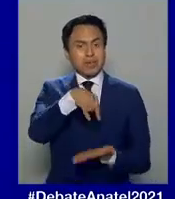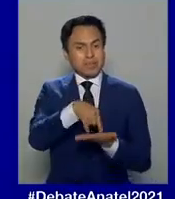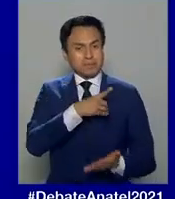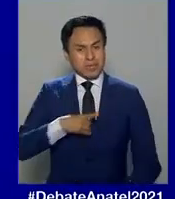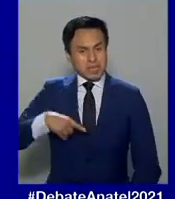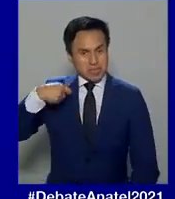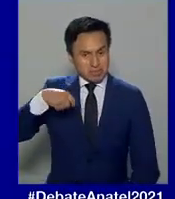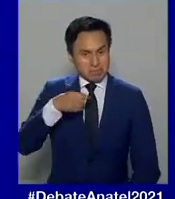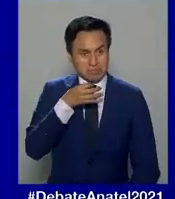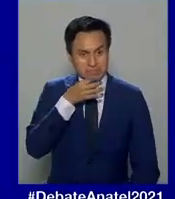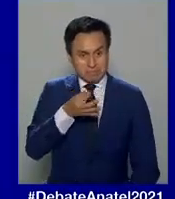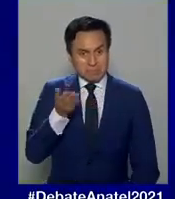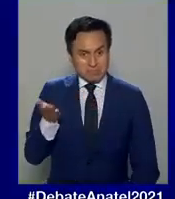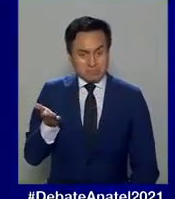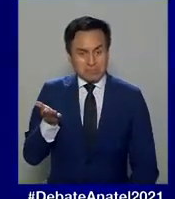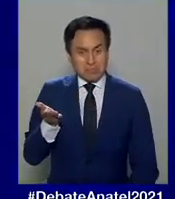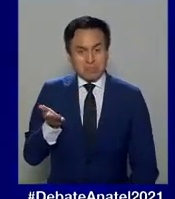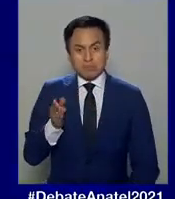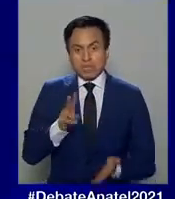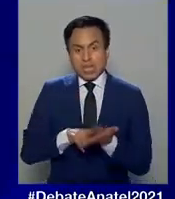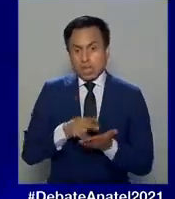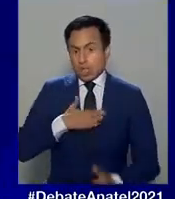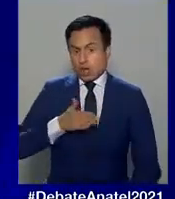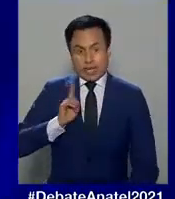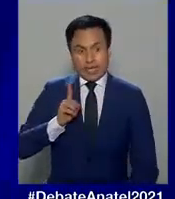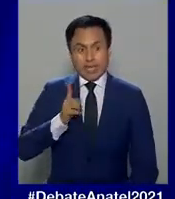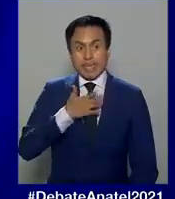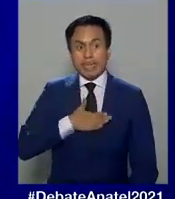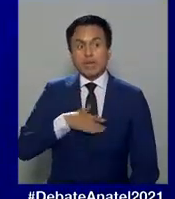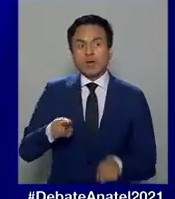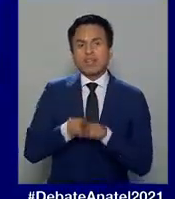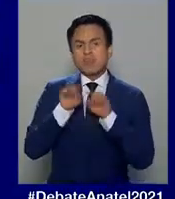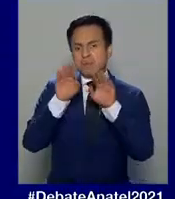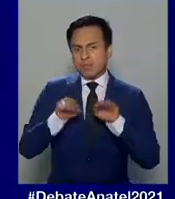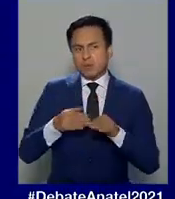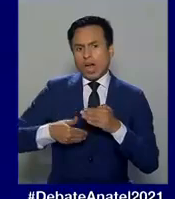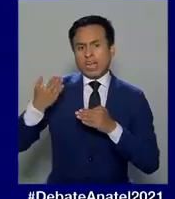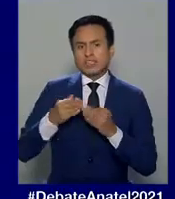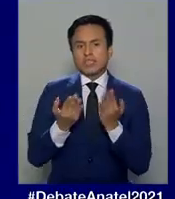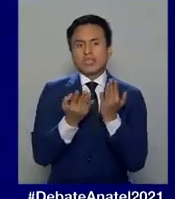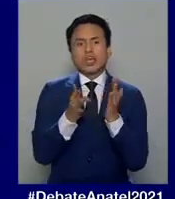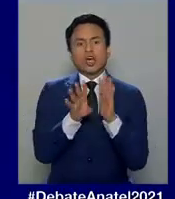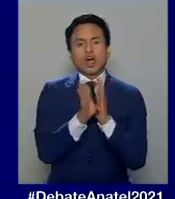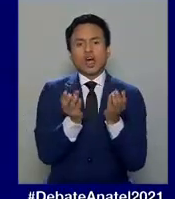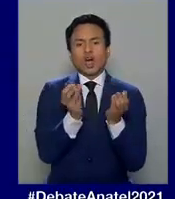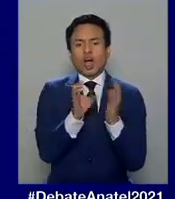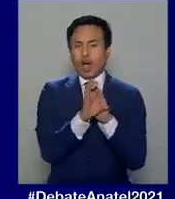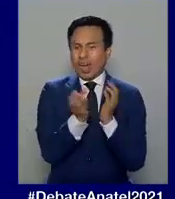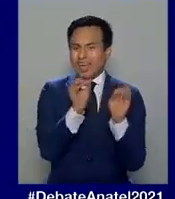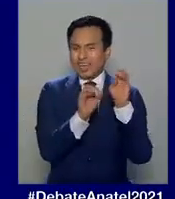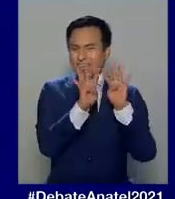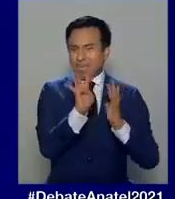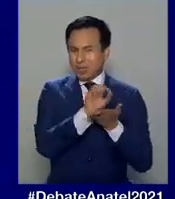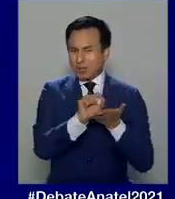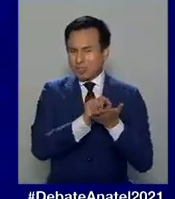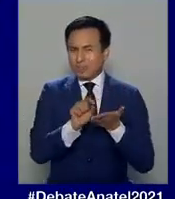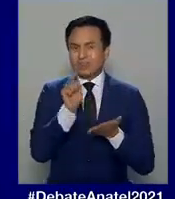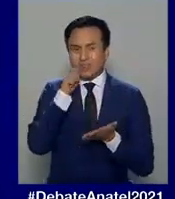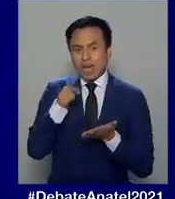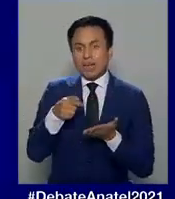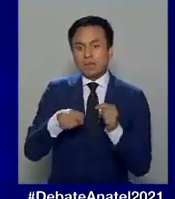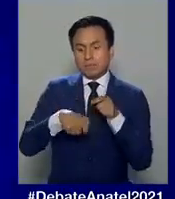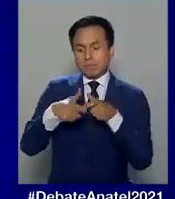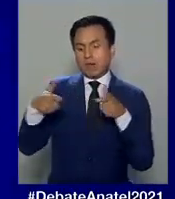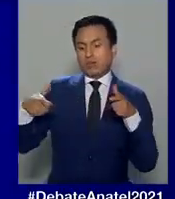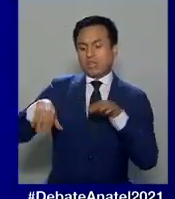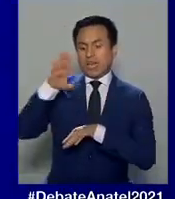que claramente no querían, porque ellos querían que se repitiera lo mismo de la Convención Constituyente, donde en un momento una mayoría circunstancial toma el poder y